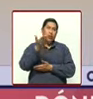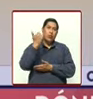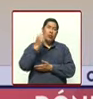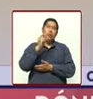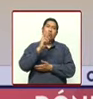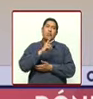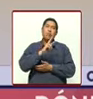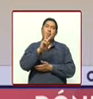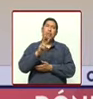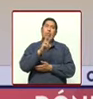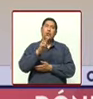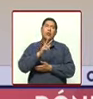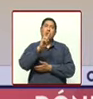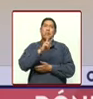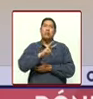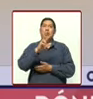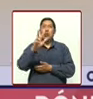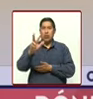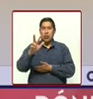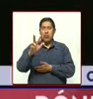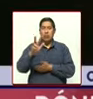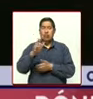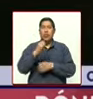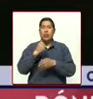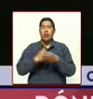23 de agosto.